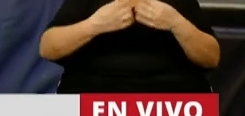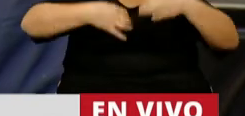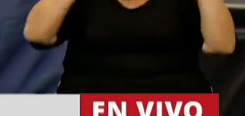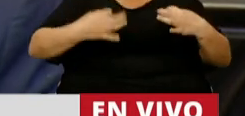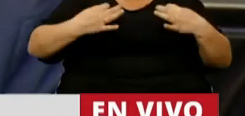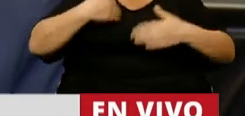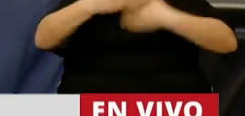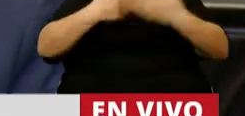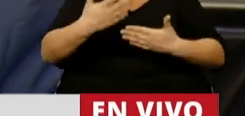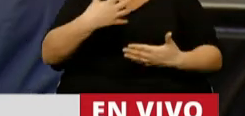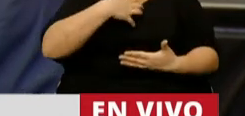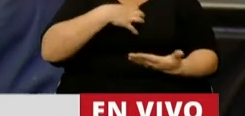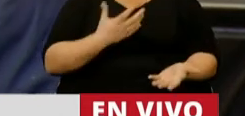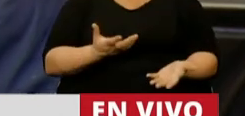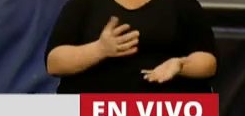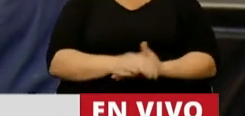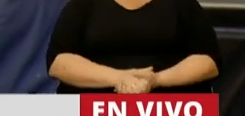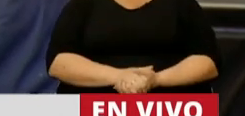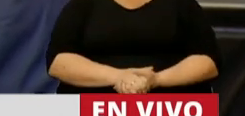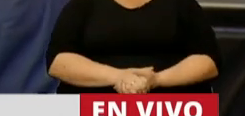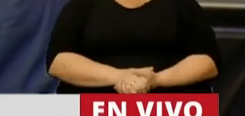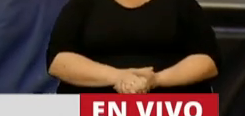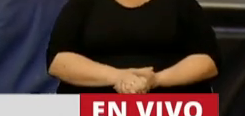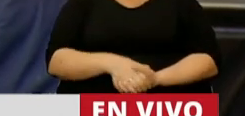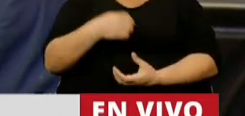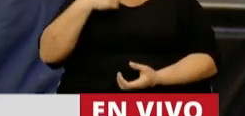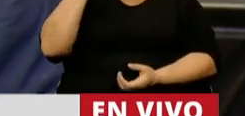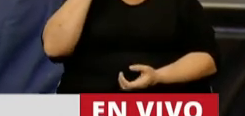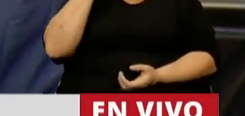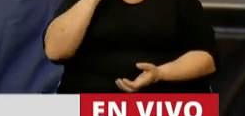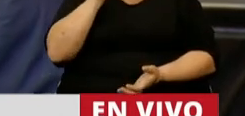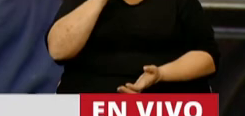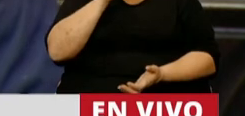certidumbre, para generar confianza. Y me parece que